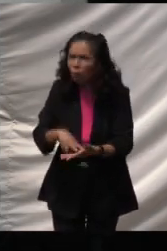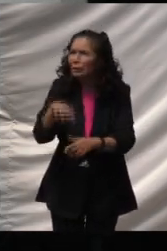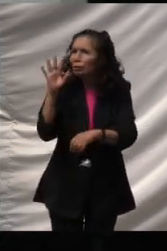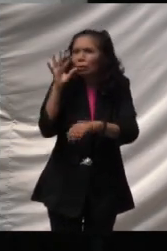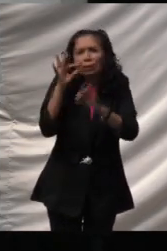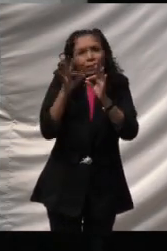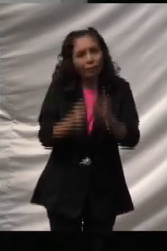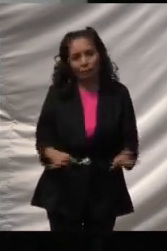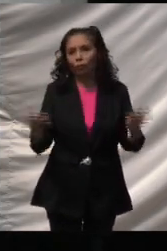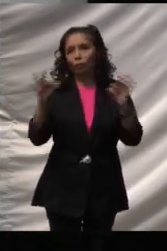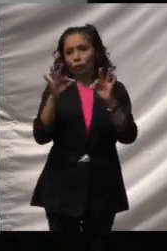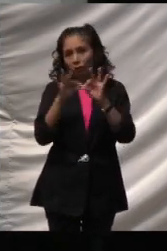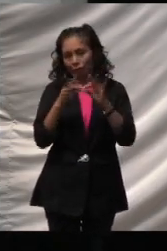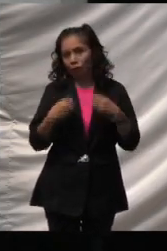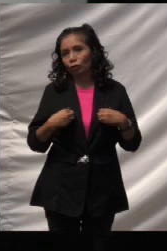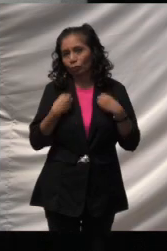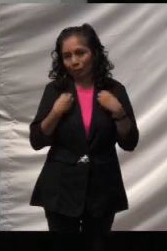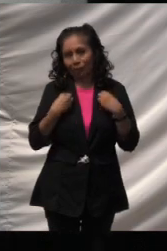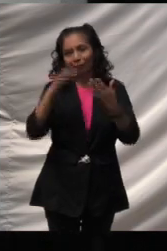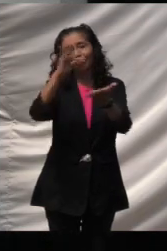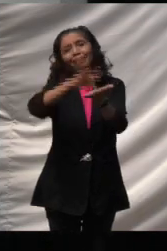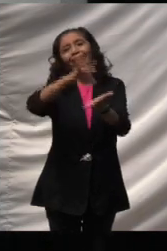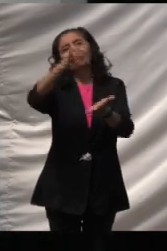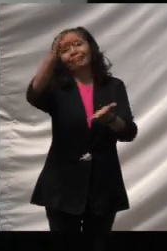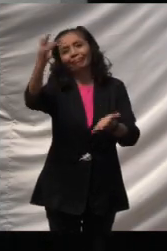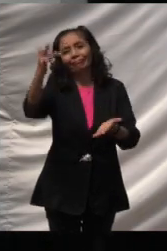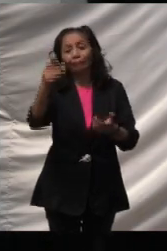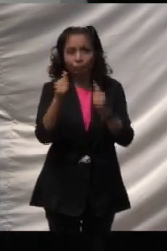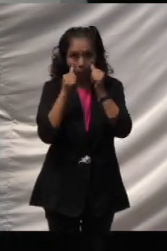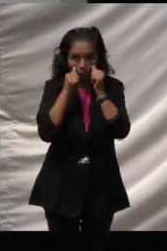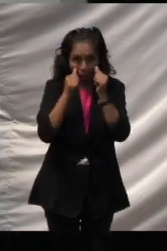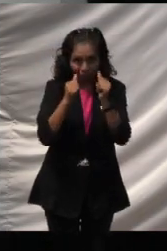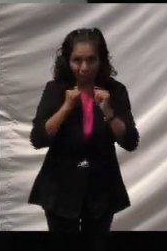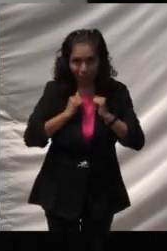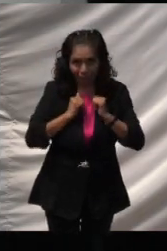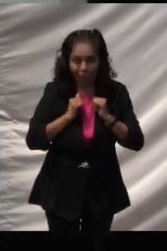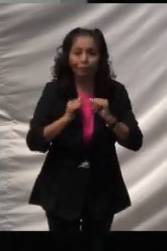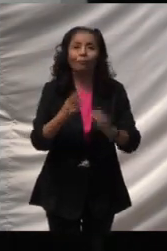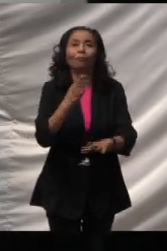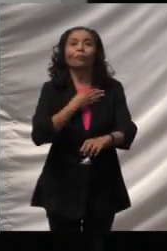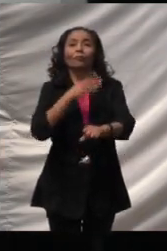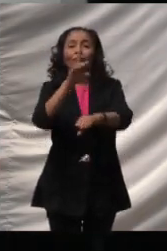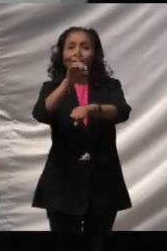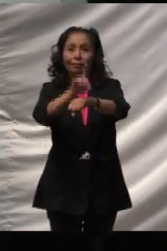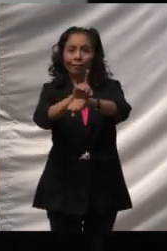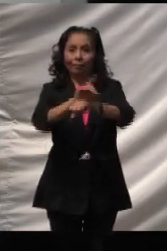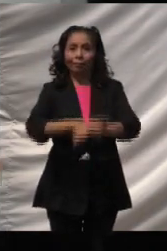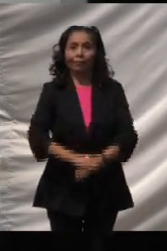vidas. Sin más, muchas gracias a todos por su atención. Que tengan un buen día.